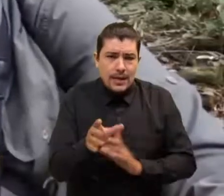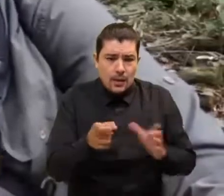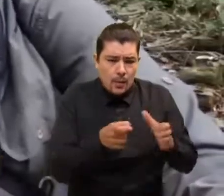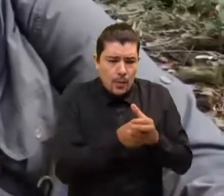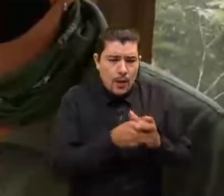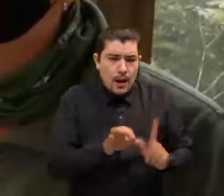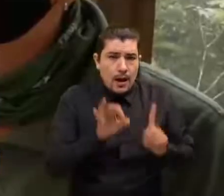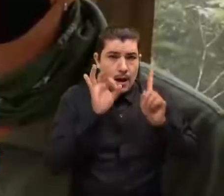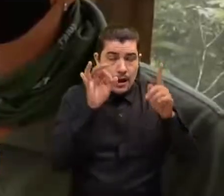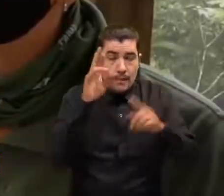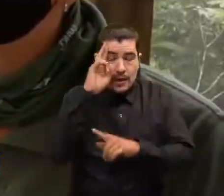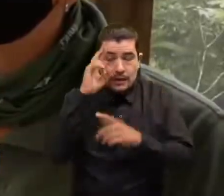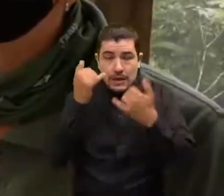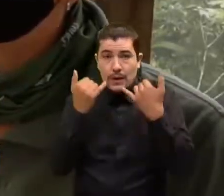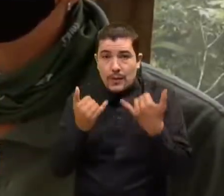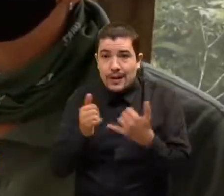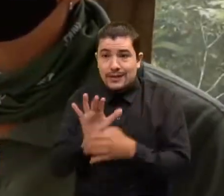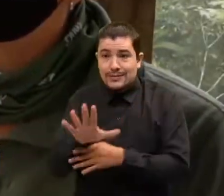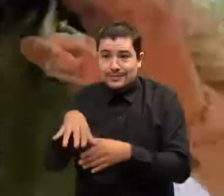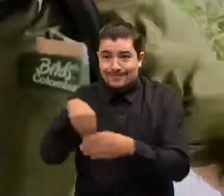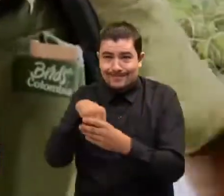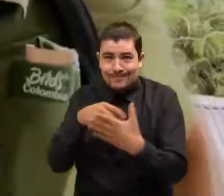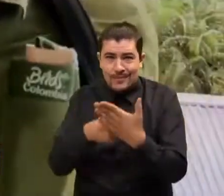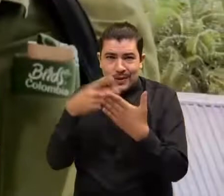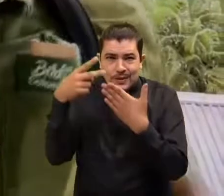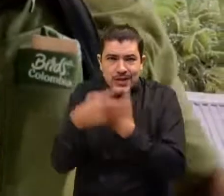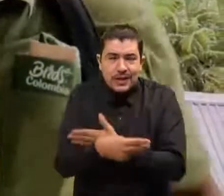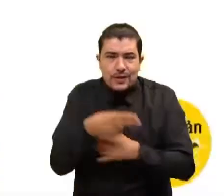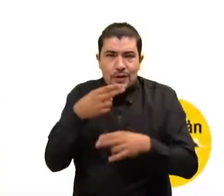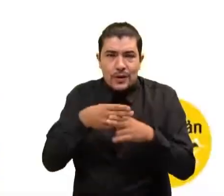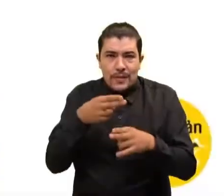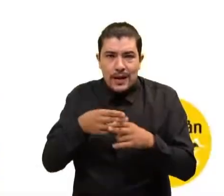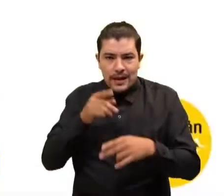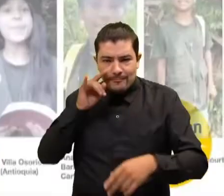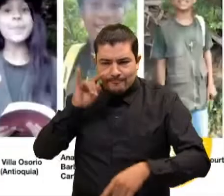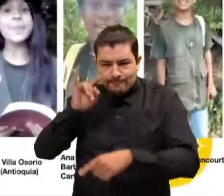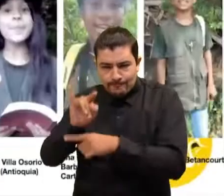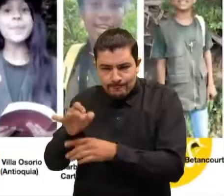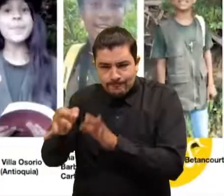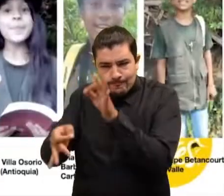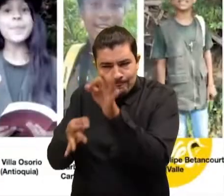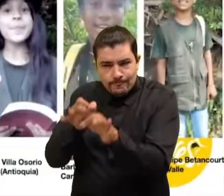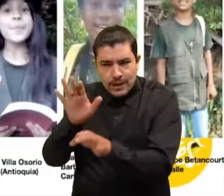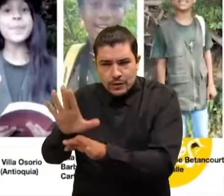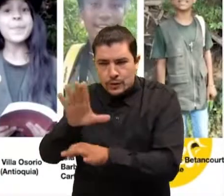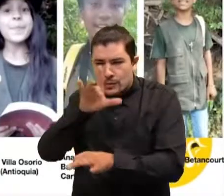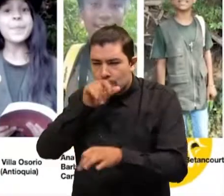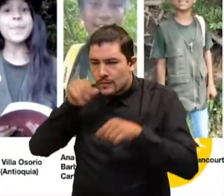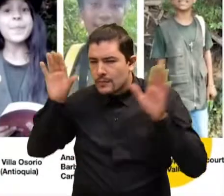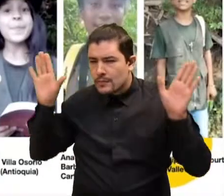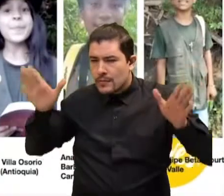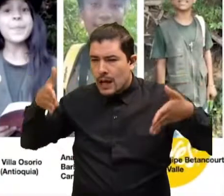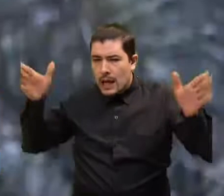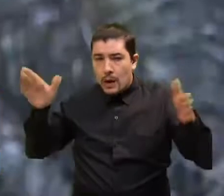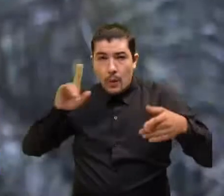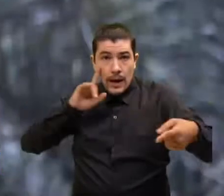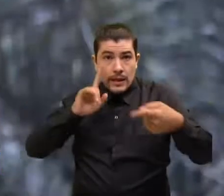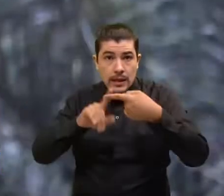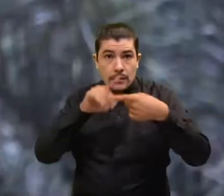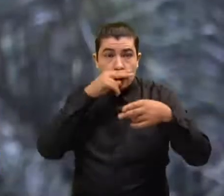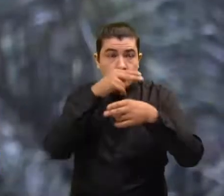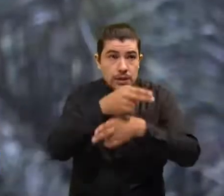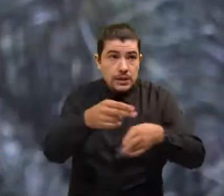de esto, también cuentan con un proyecto denominado Guardianes de las Aves, con el que buscan que niños y jóvenes se enamoren